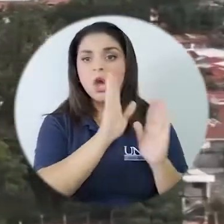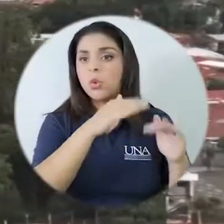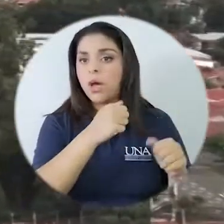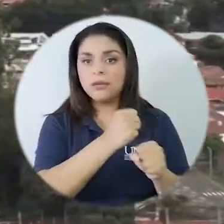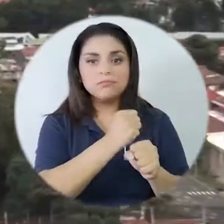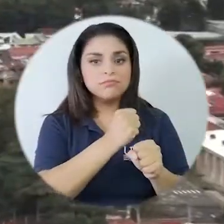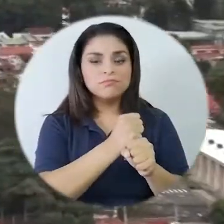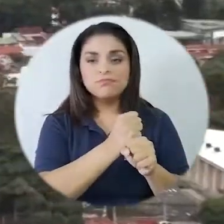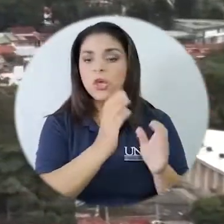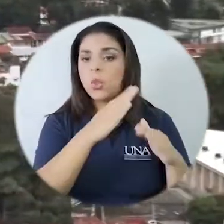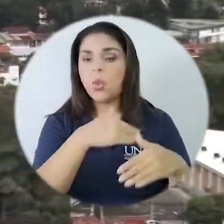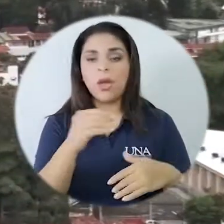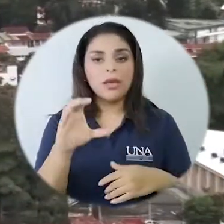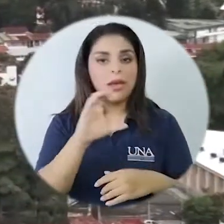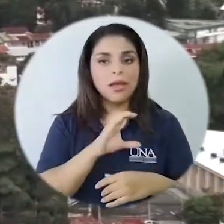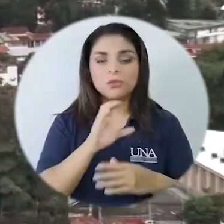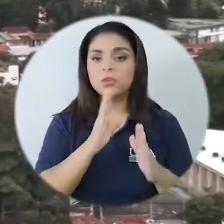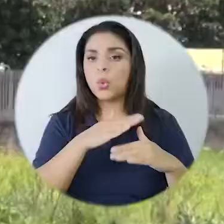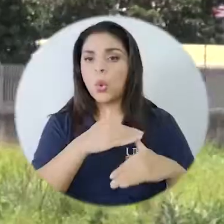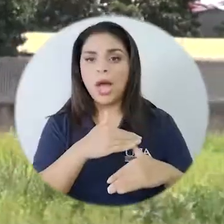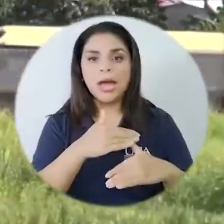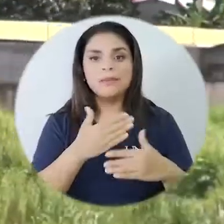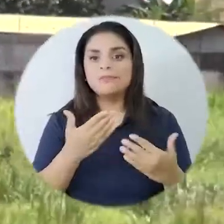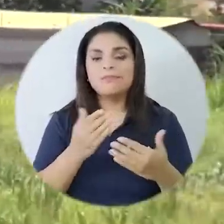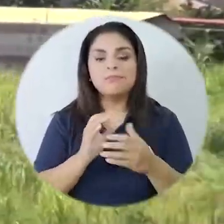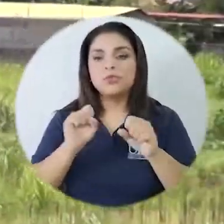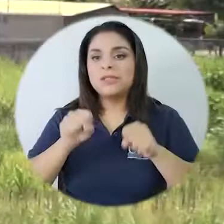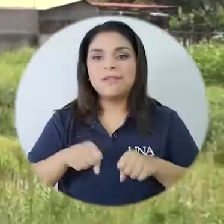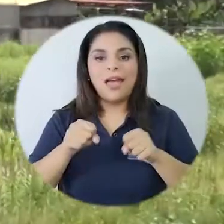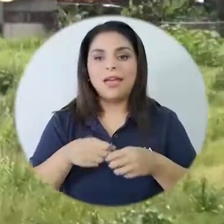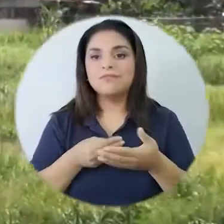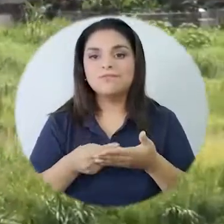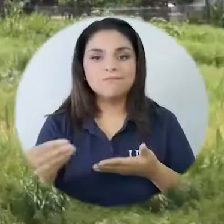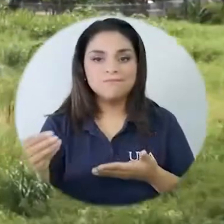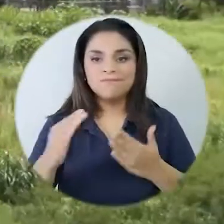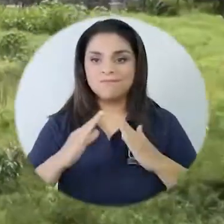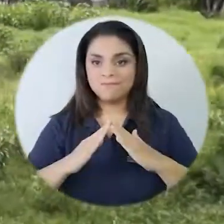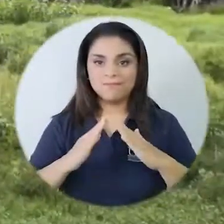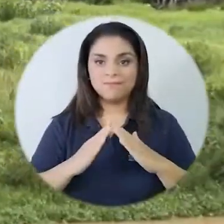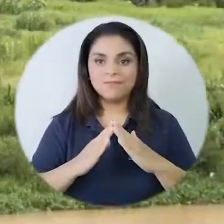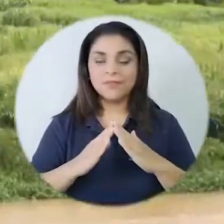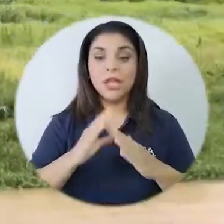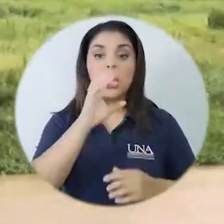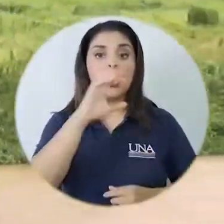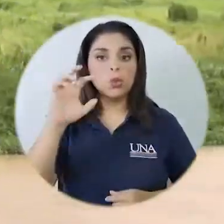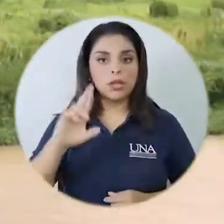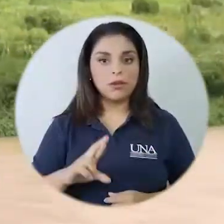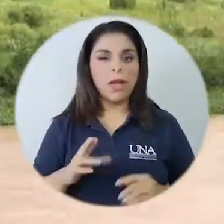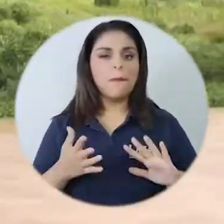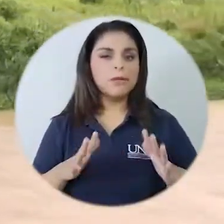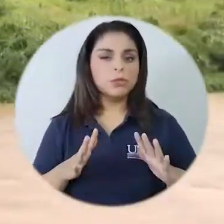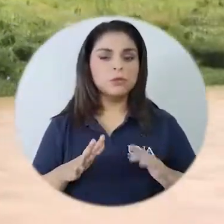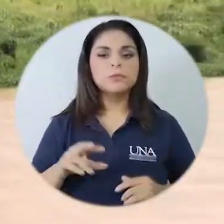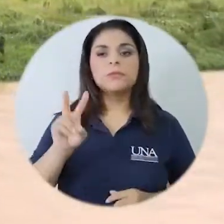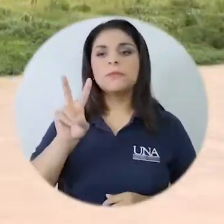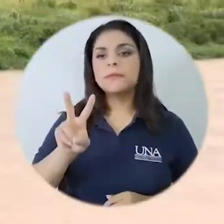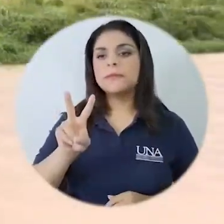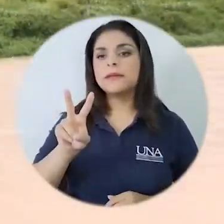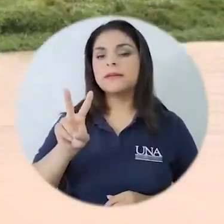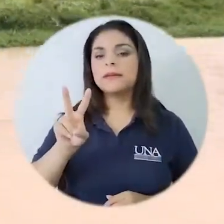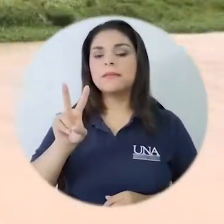hay empleo no hay ingreso nacional, si no hay ingreso hay menos posibilidades de acceder a una vivienda. Costa Rica más o menos anda